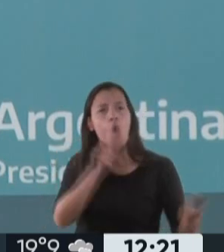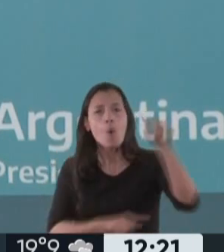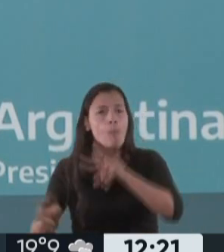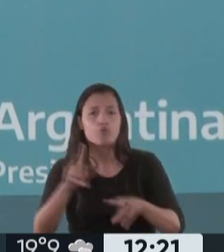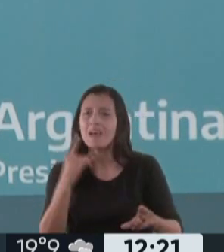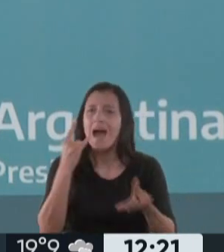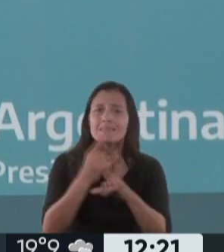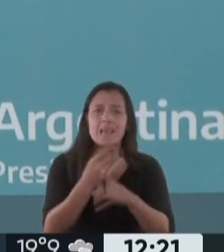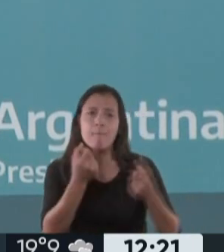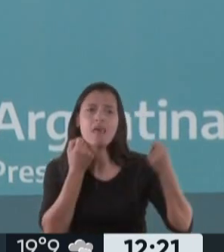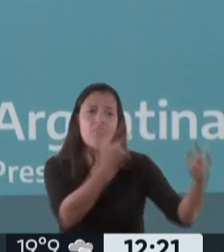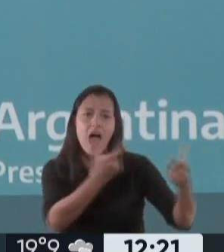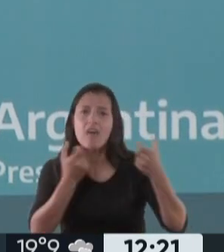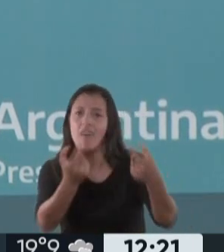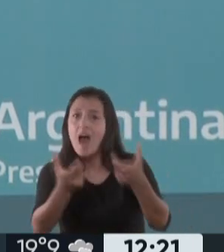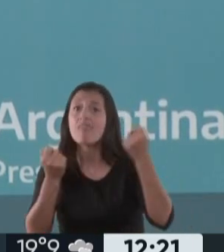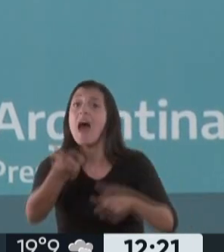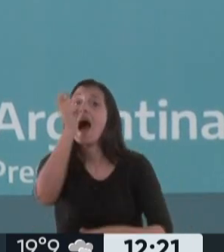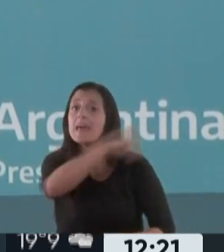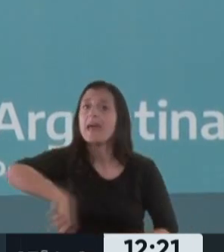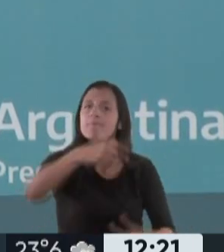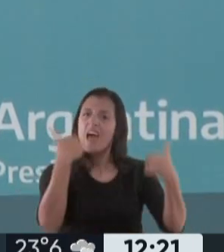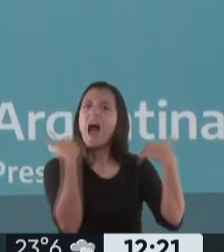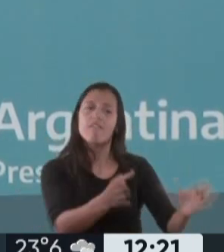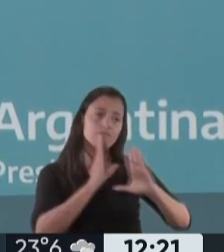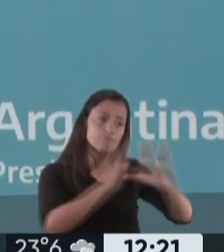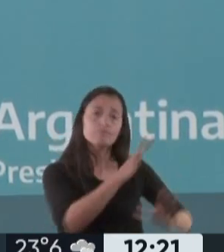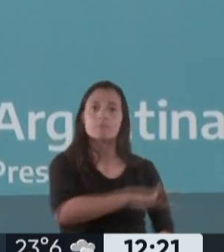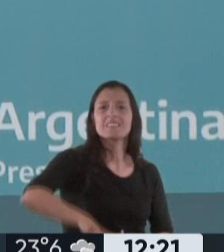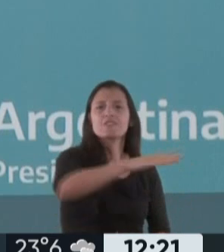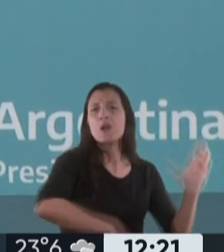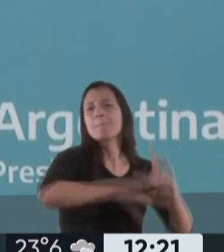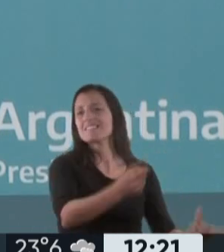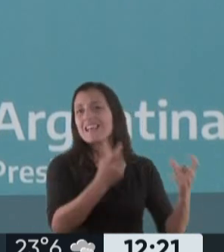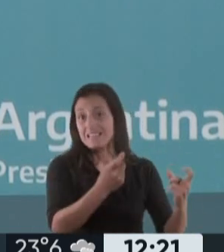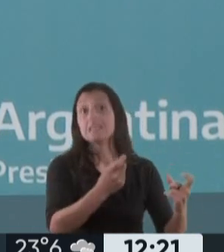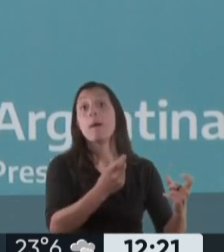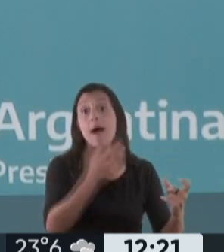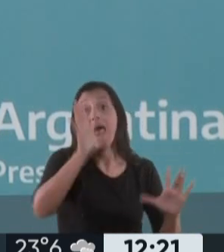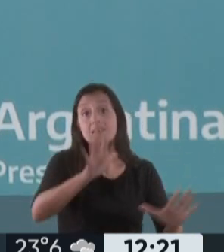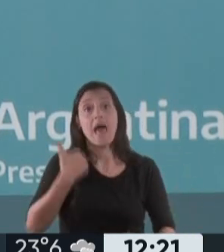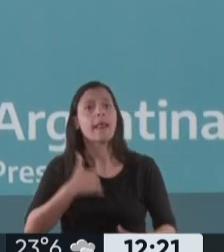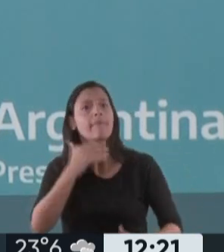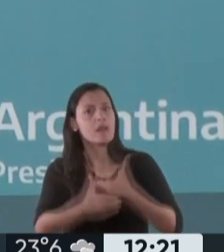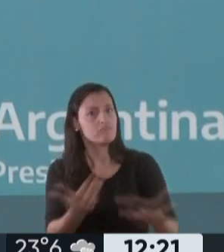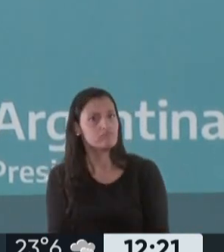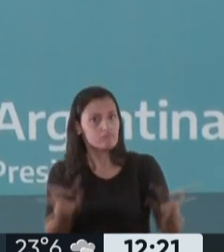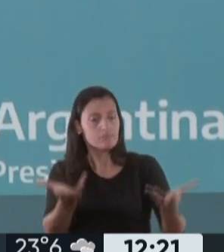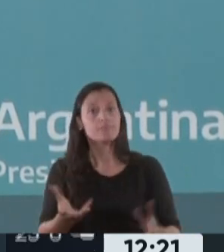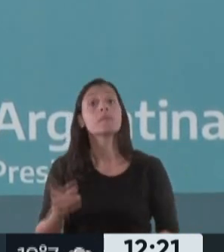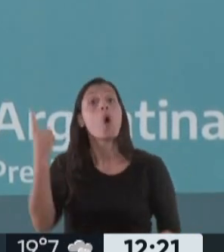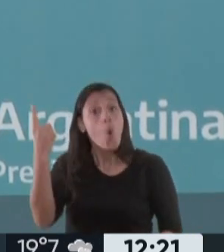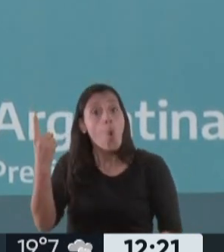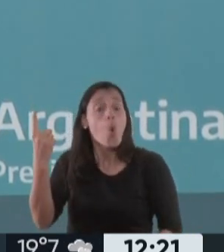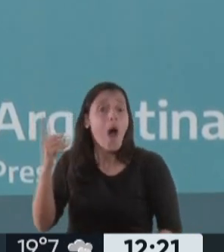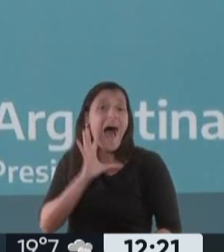medidas de ir dando cobertura a los sectores más vulnerables en el marco de la Argentina creciendo. Hubo una definición clara del